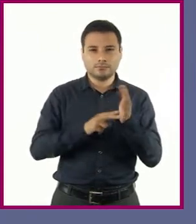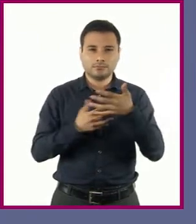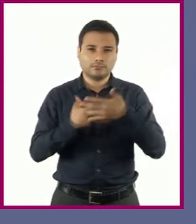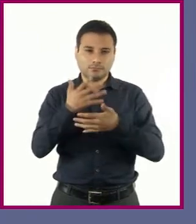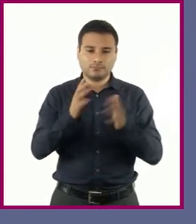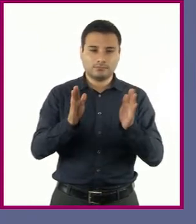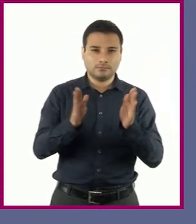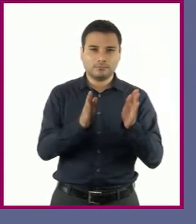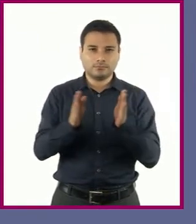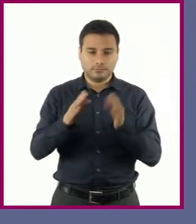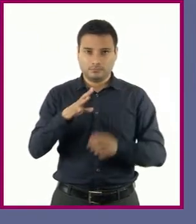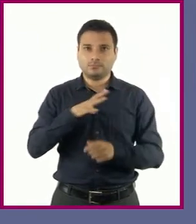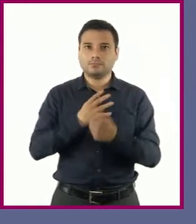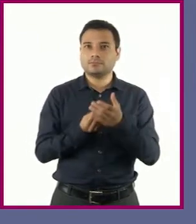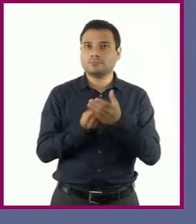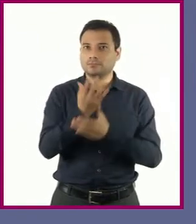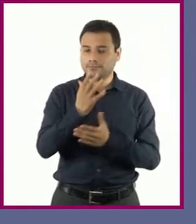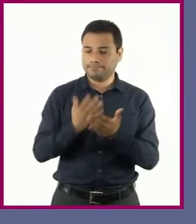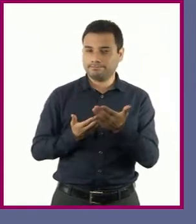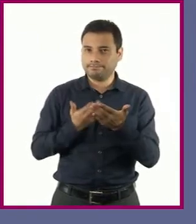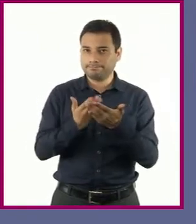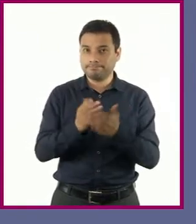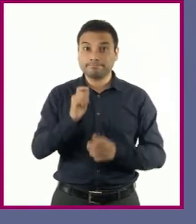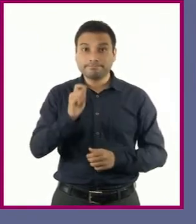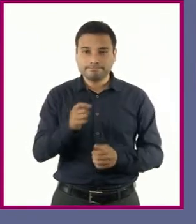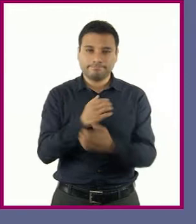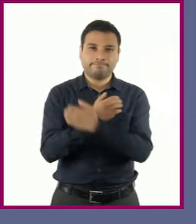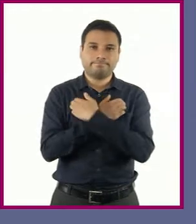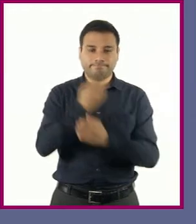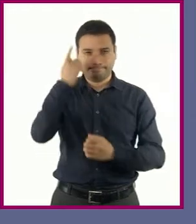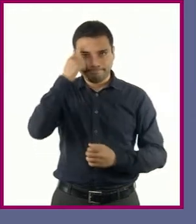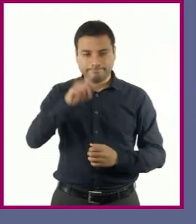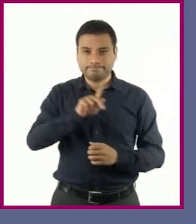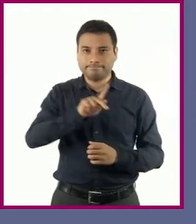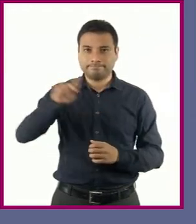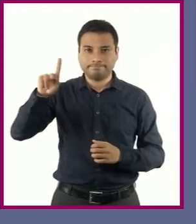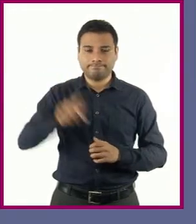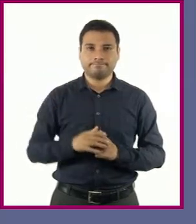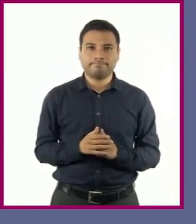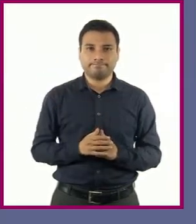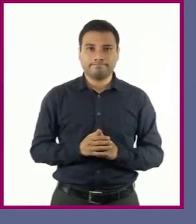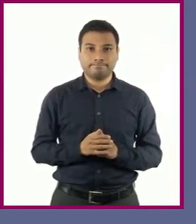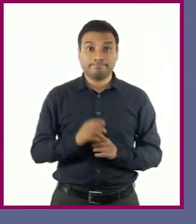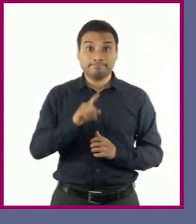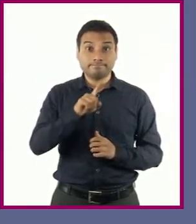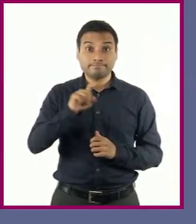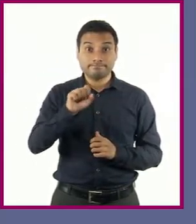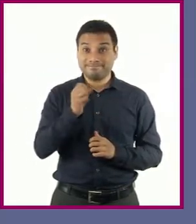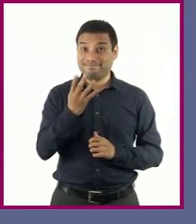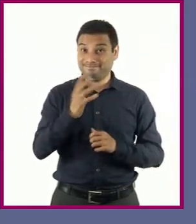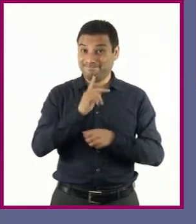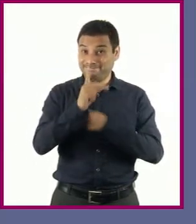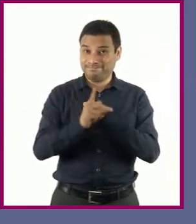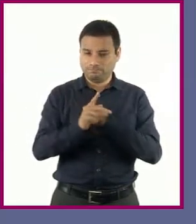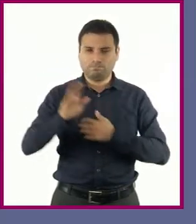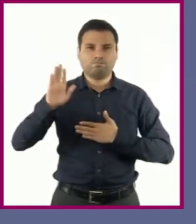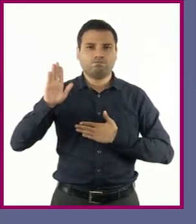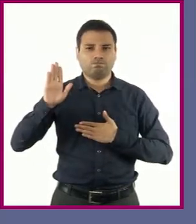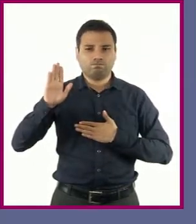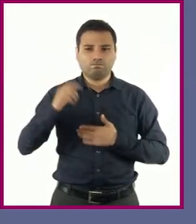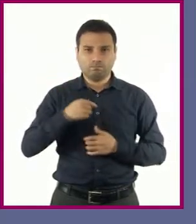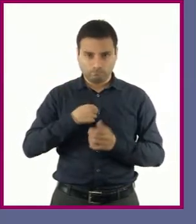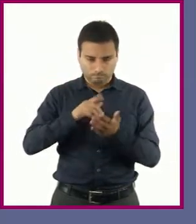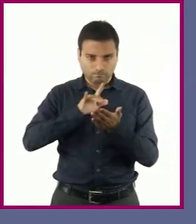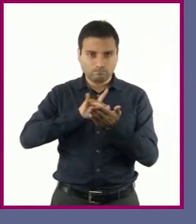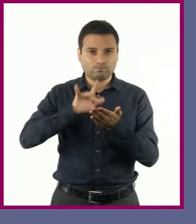2015, se implementó la iniciativa Educación para Todos, en la cual 164 países se comprometieron a dar